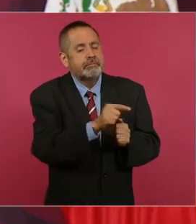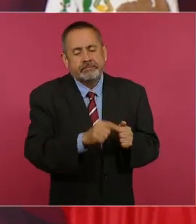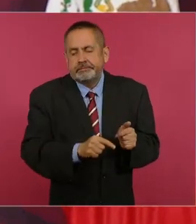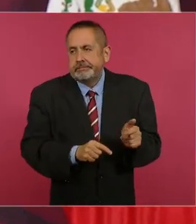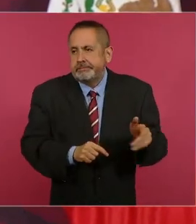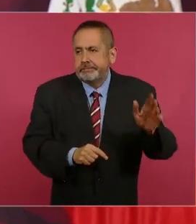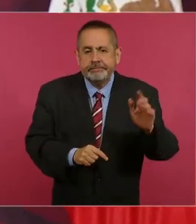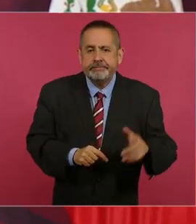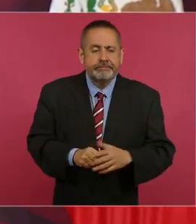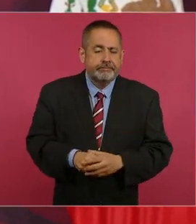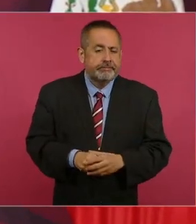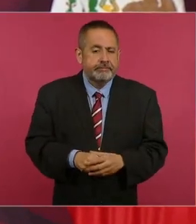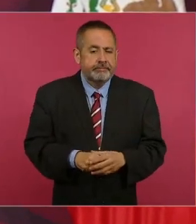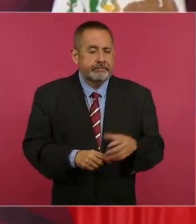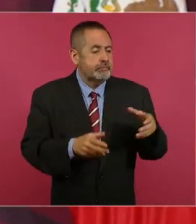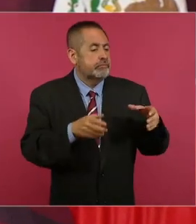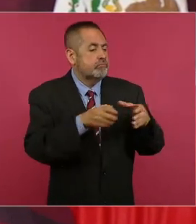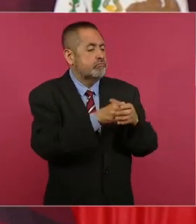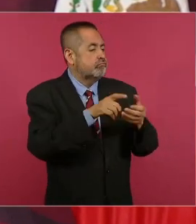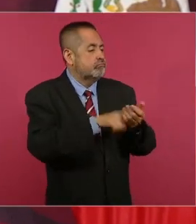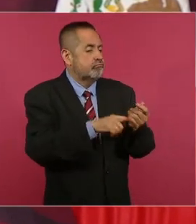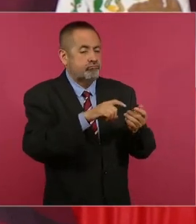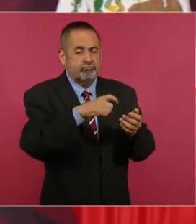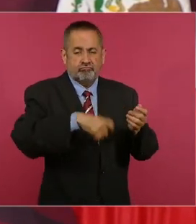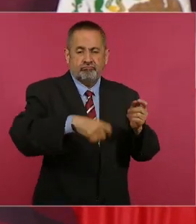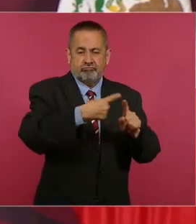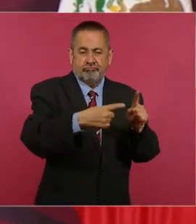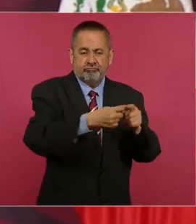de sectores de clase media,